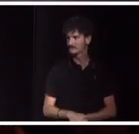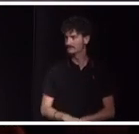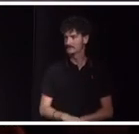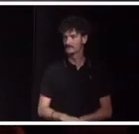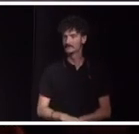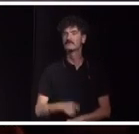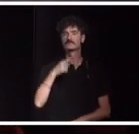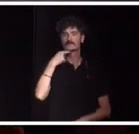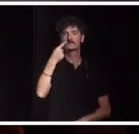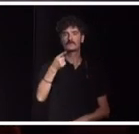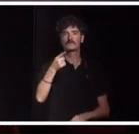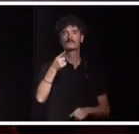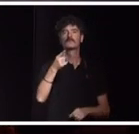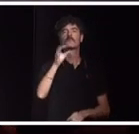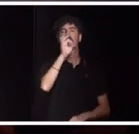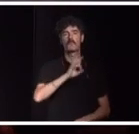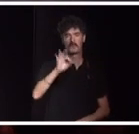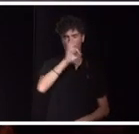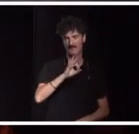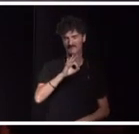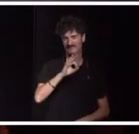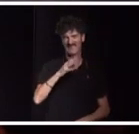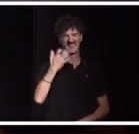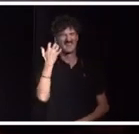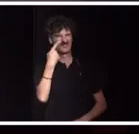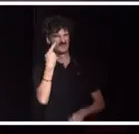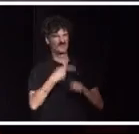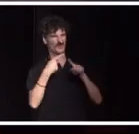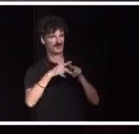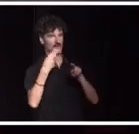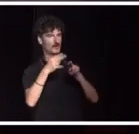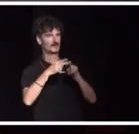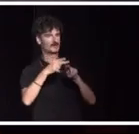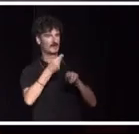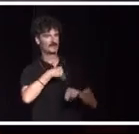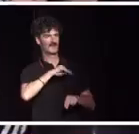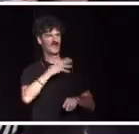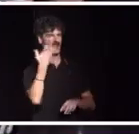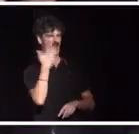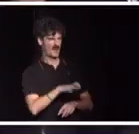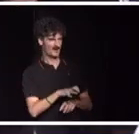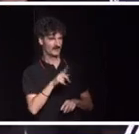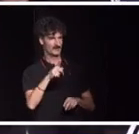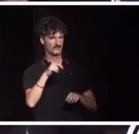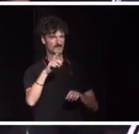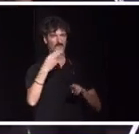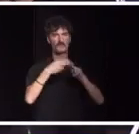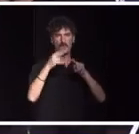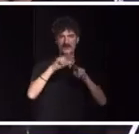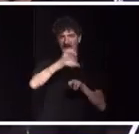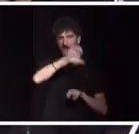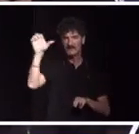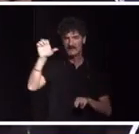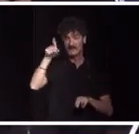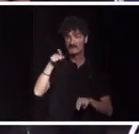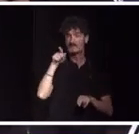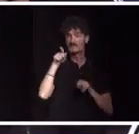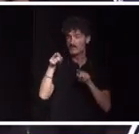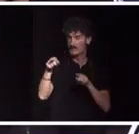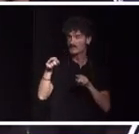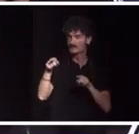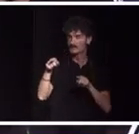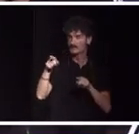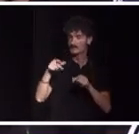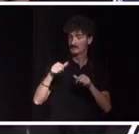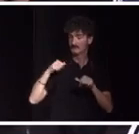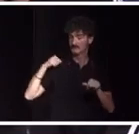Mirad, puede que Podemos sea una anomalía en la política española e incluso en la política europea y que por eso hayan hecho